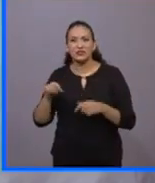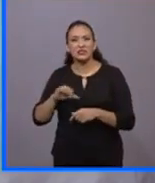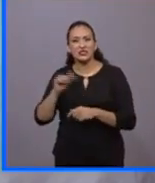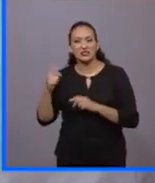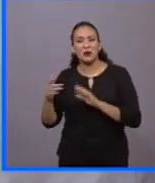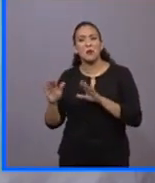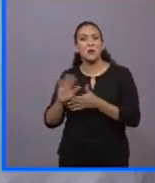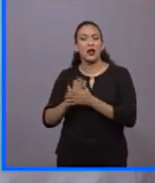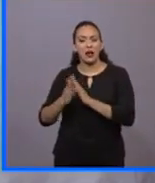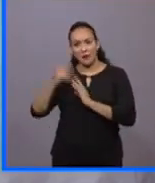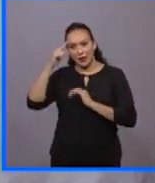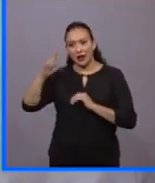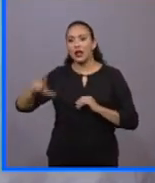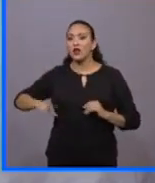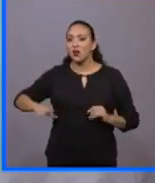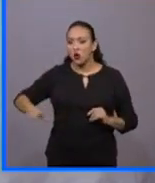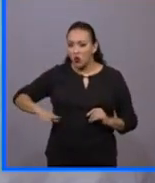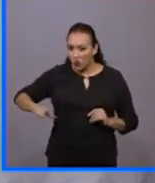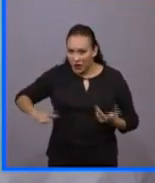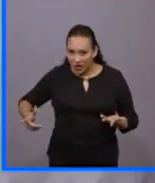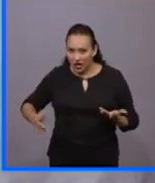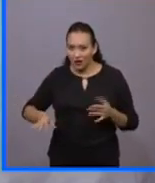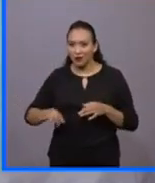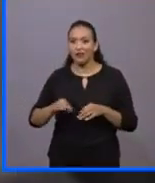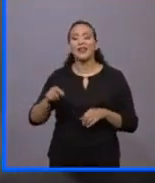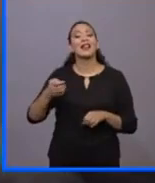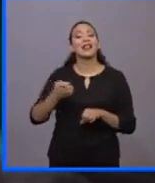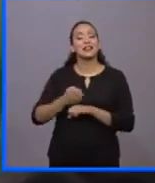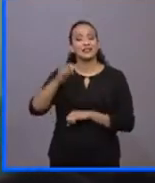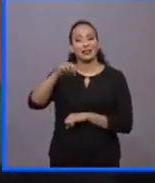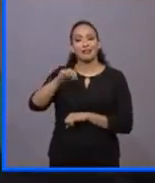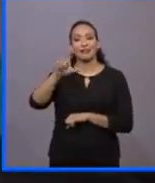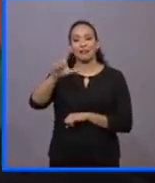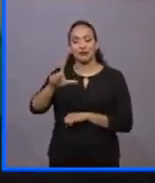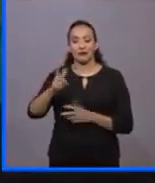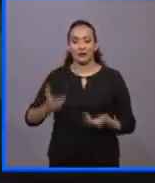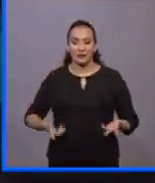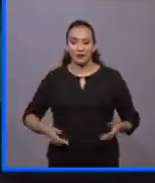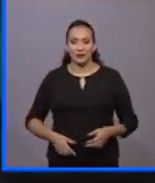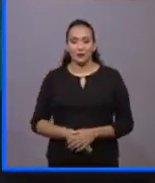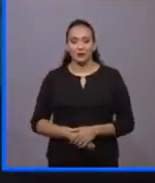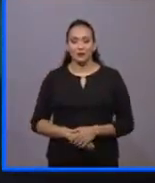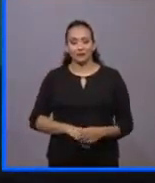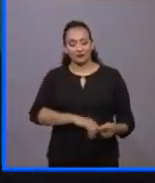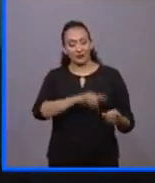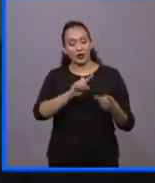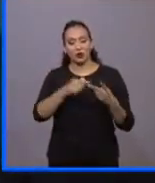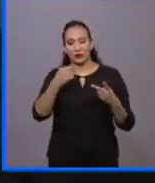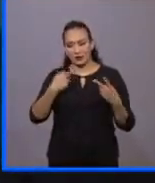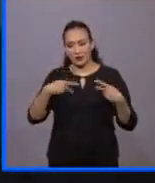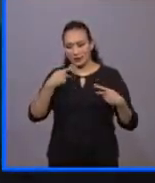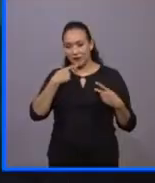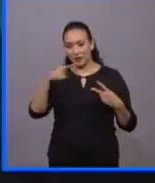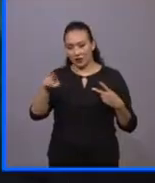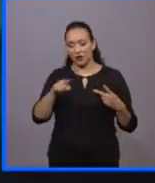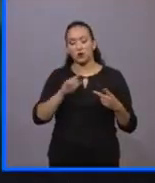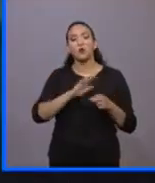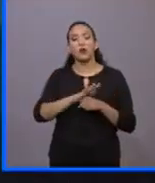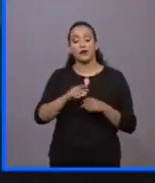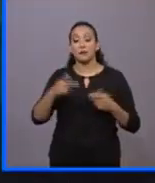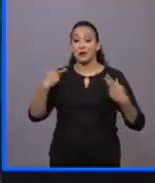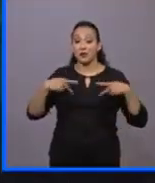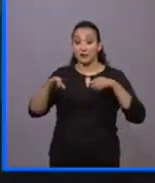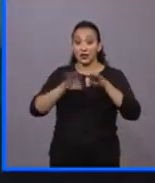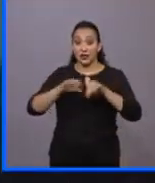involucra a personas servidoras públicas del gobierno del Estado de Nuevo León. La segunda denuncia involucra a